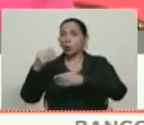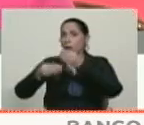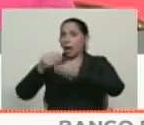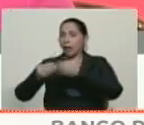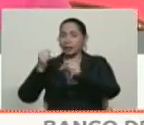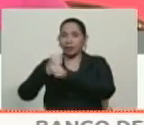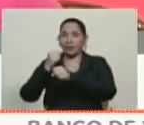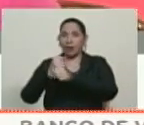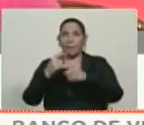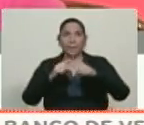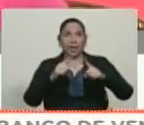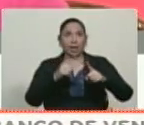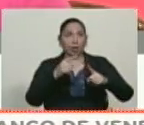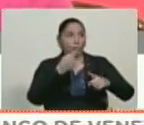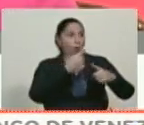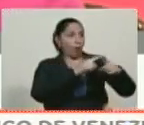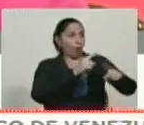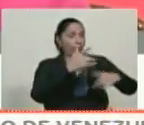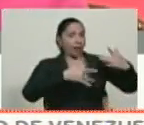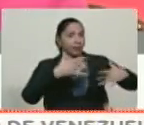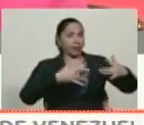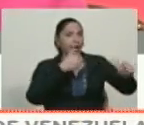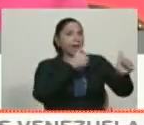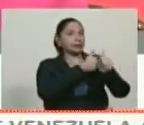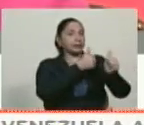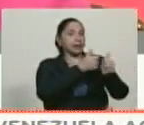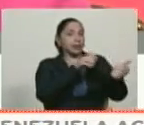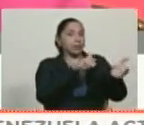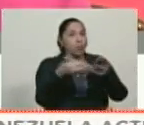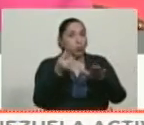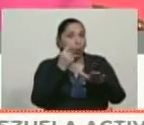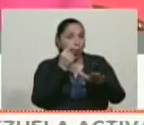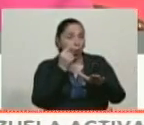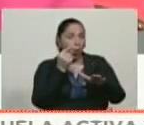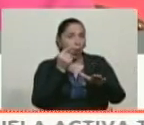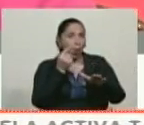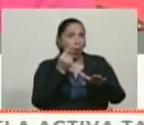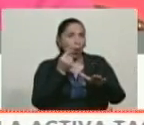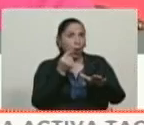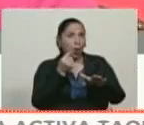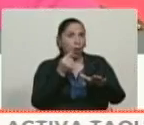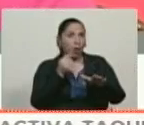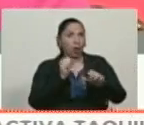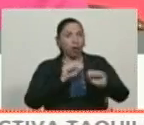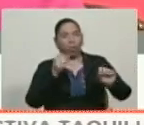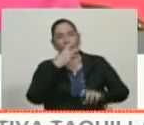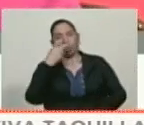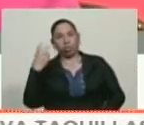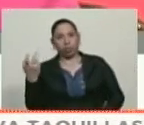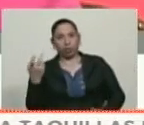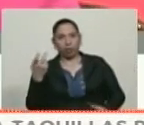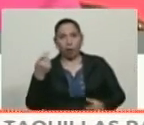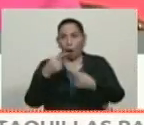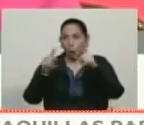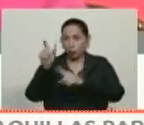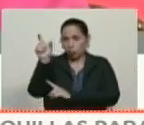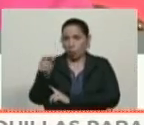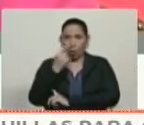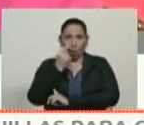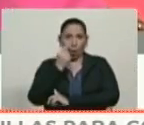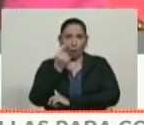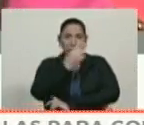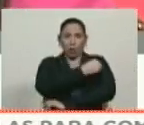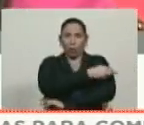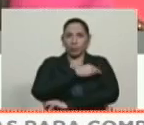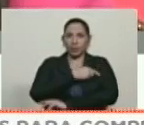otro tipo de actividad. En este caso, su asistente murió envenenado y él terminó hospitalizado.